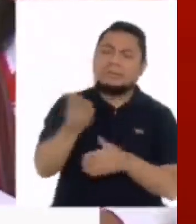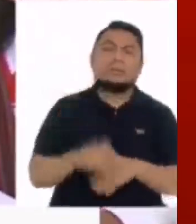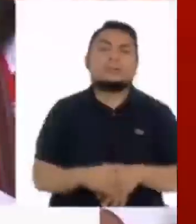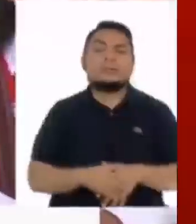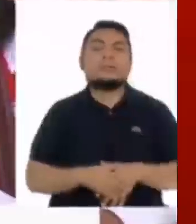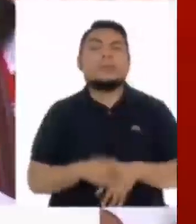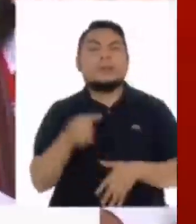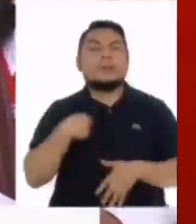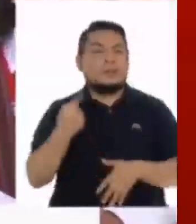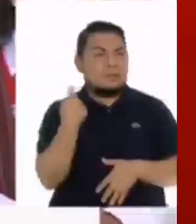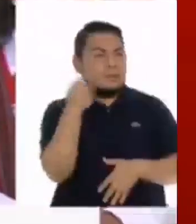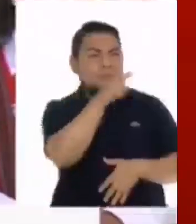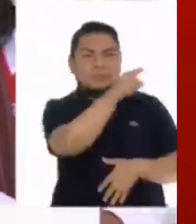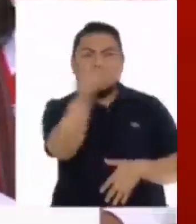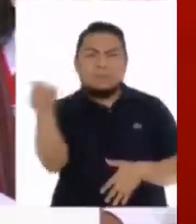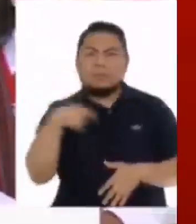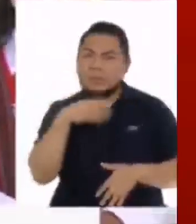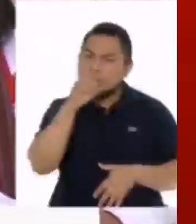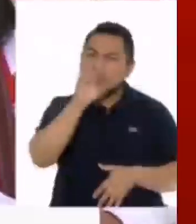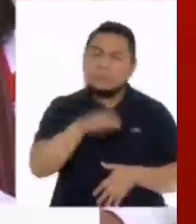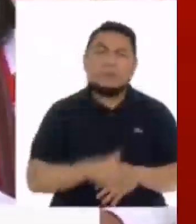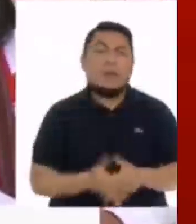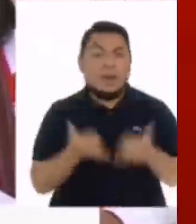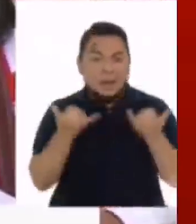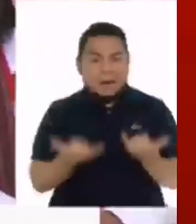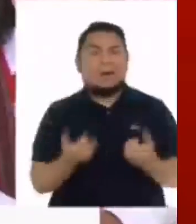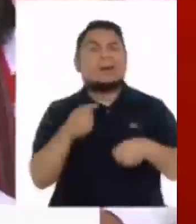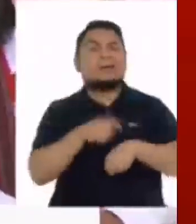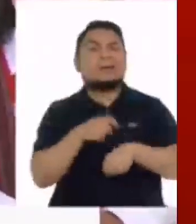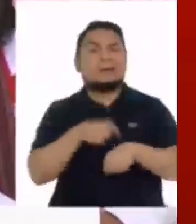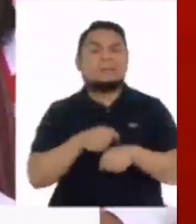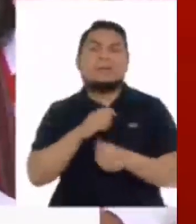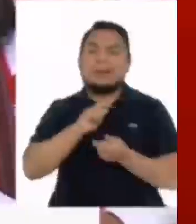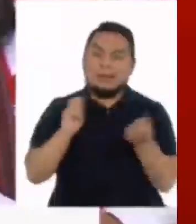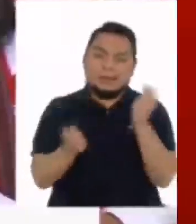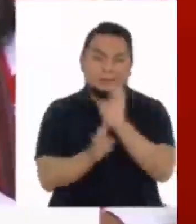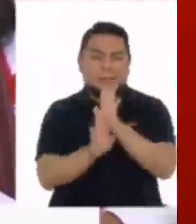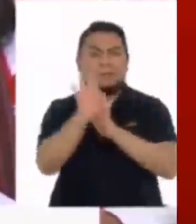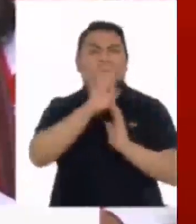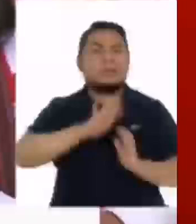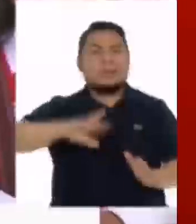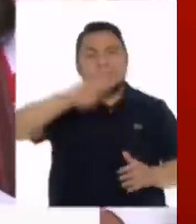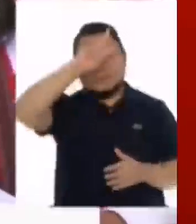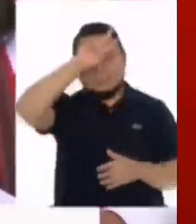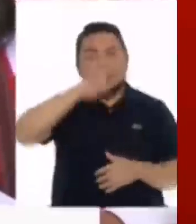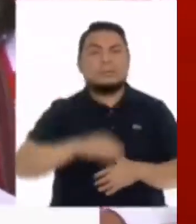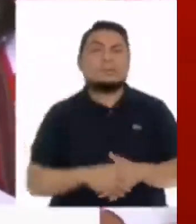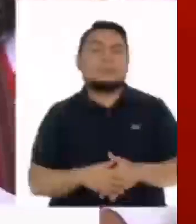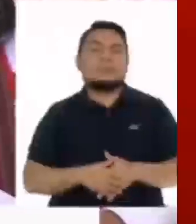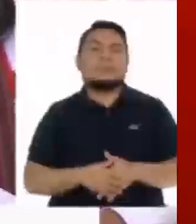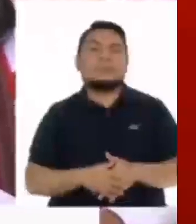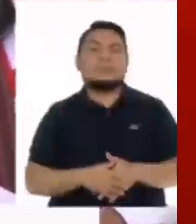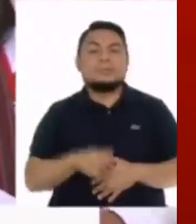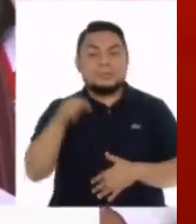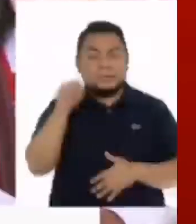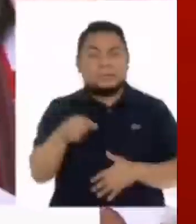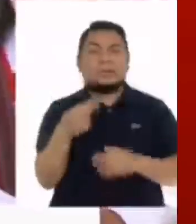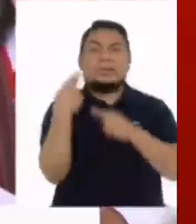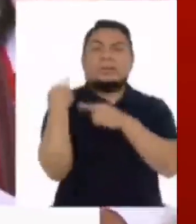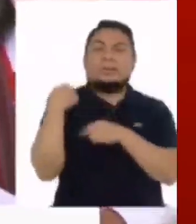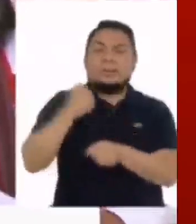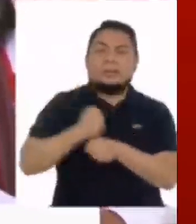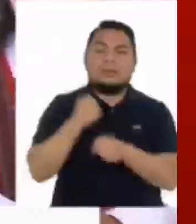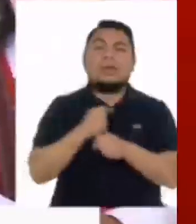para decirles que ahora es el tiempo de la reconstrucción nacional. Esta es una tarea que